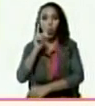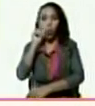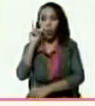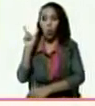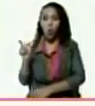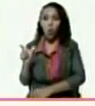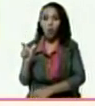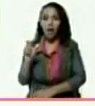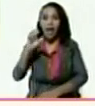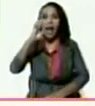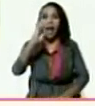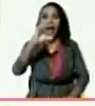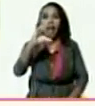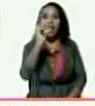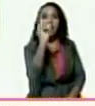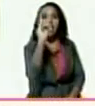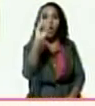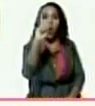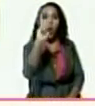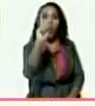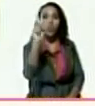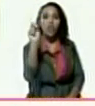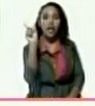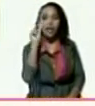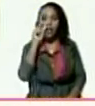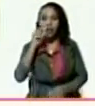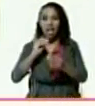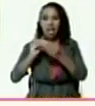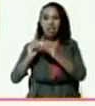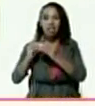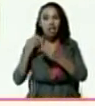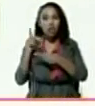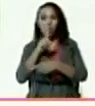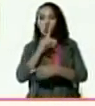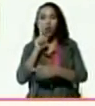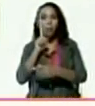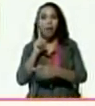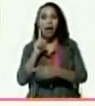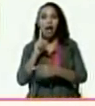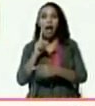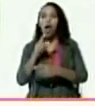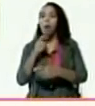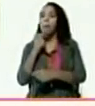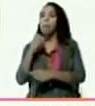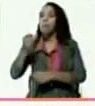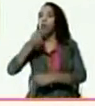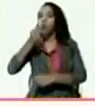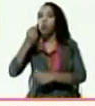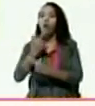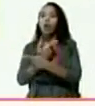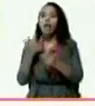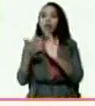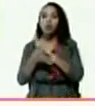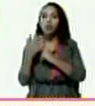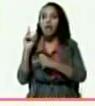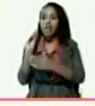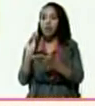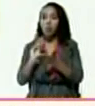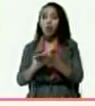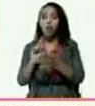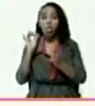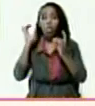Elio Abrams, constituidas en lo que ellos llaman prensa libre. Y se monta todo el adorno y